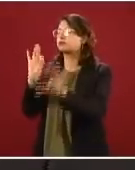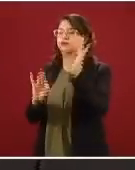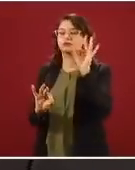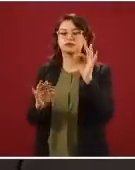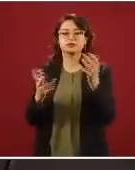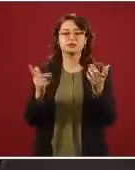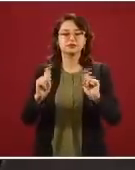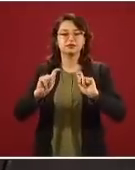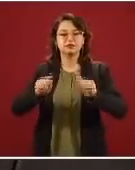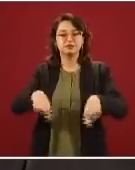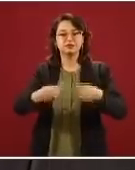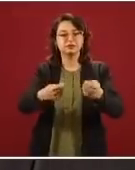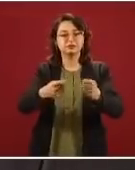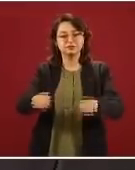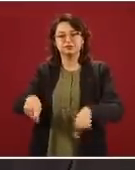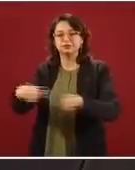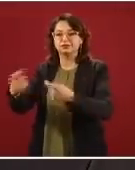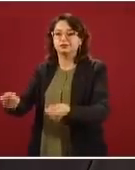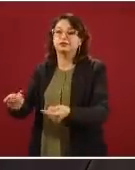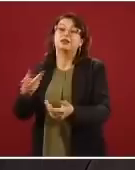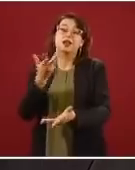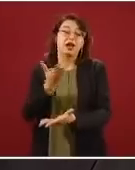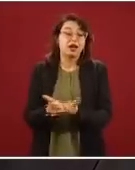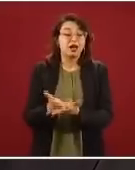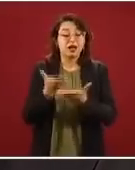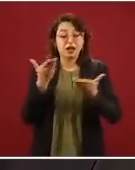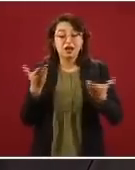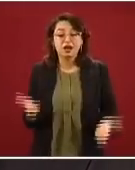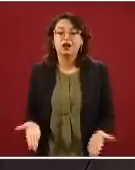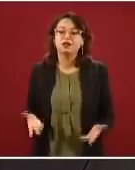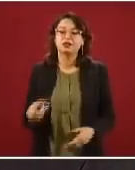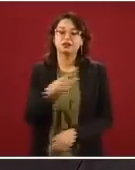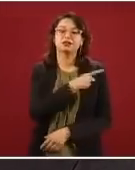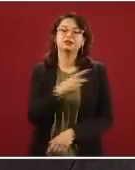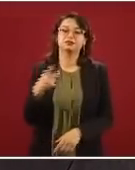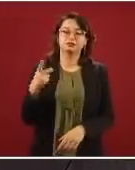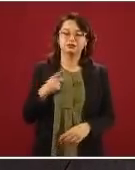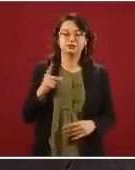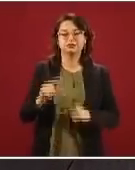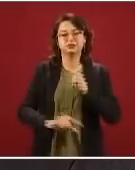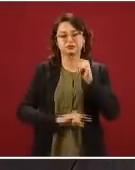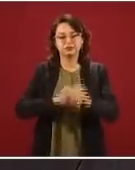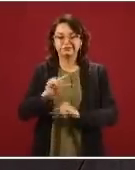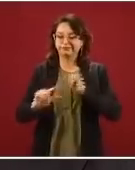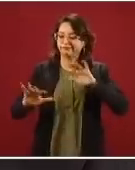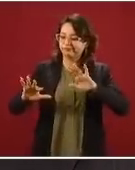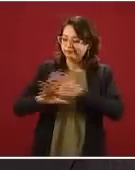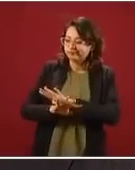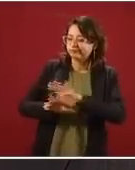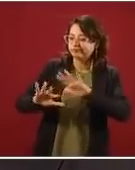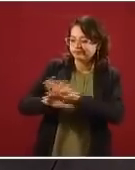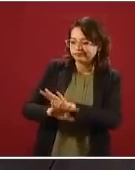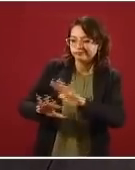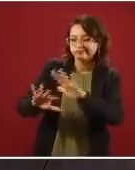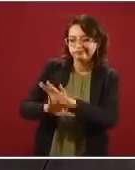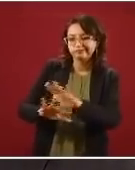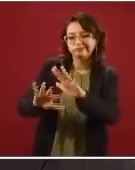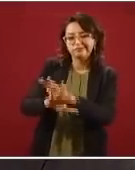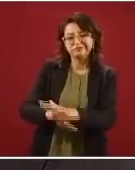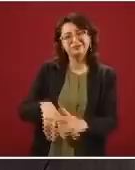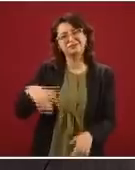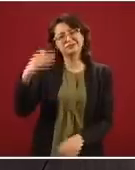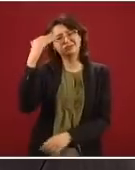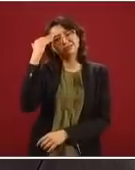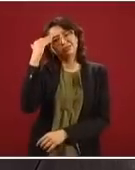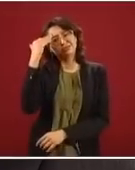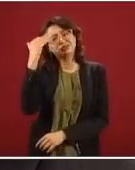Entonces, todo eso tiene que ir cambiando, va cambiando, lleva